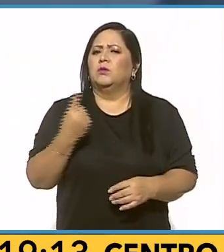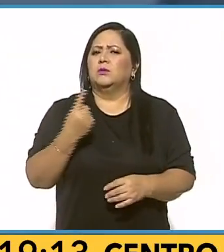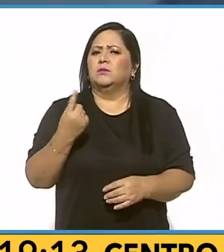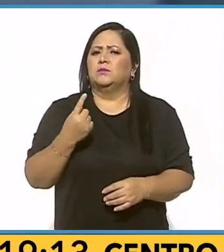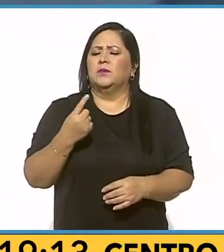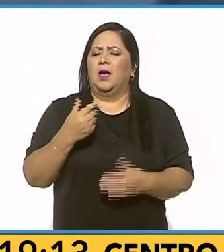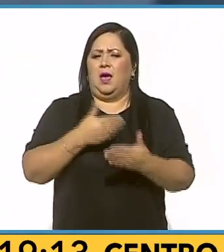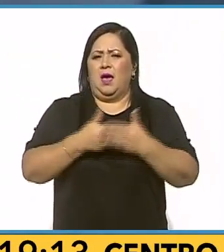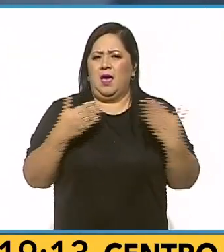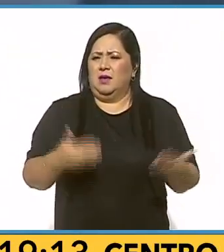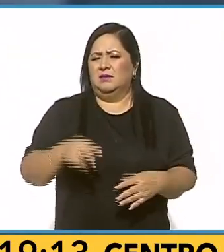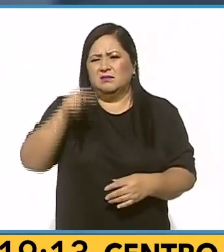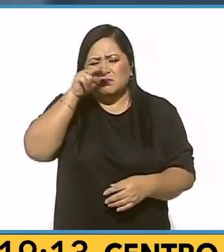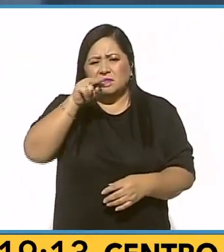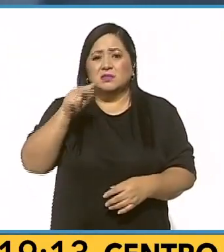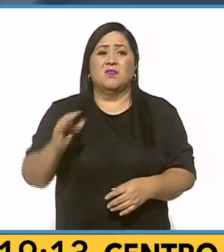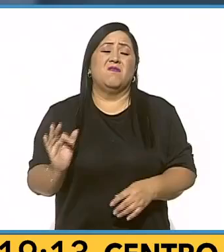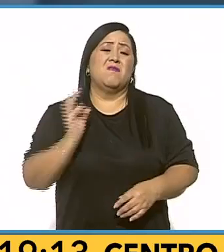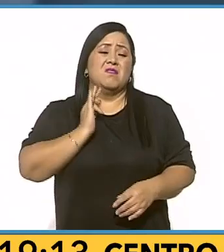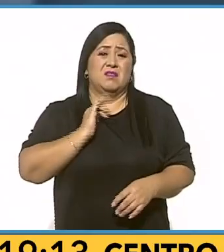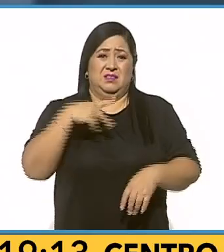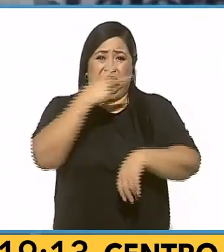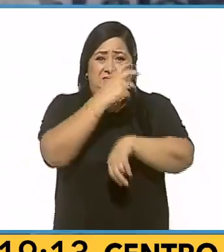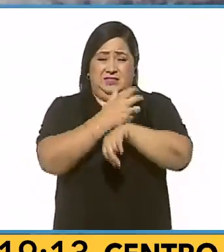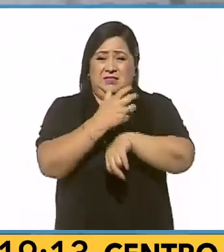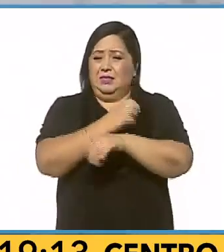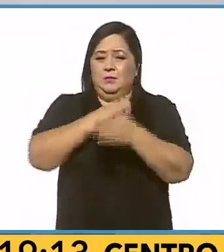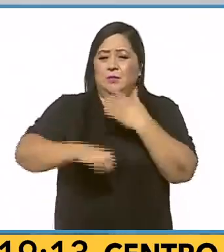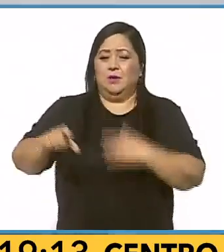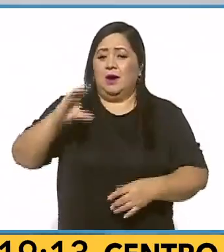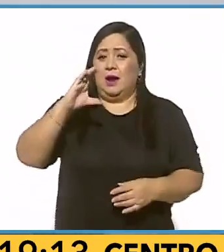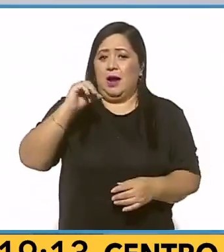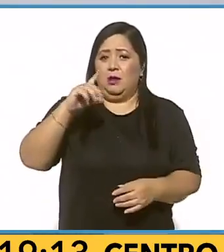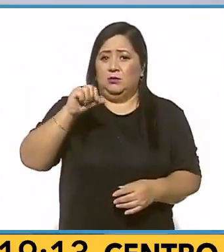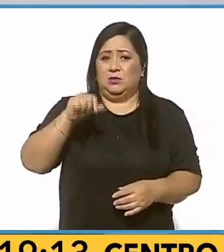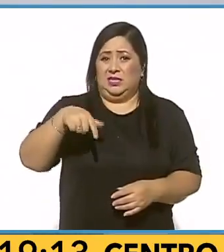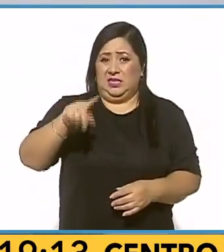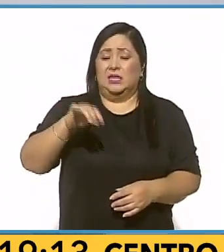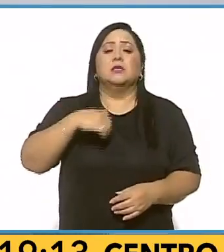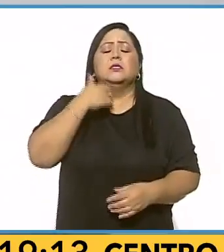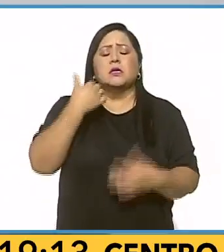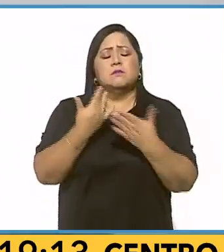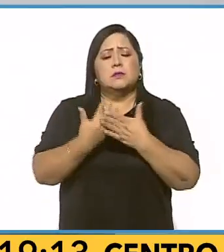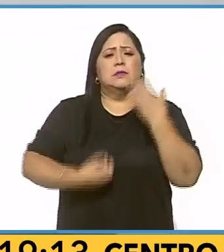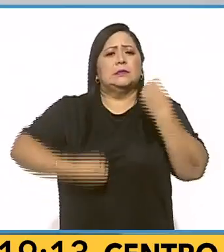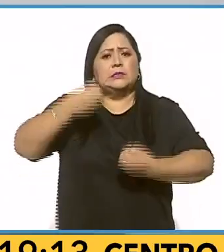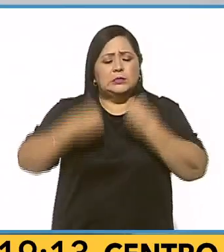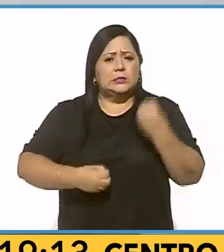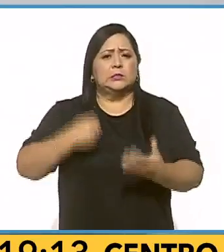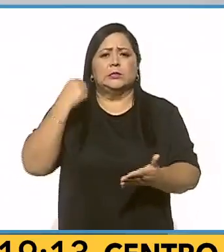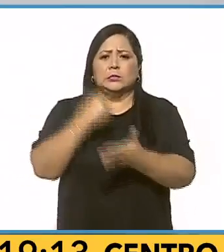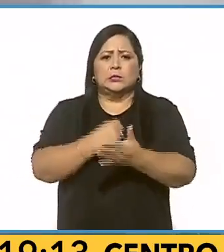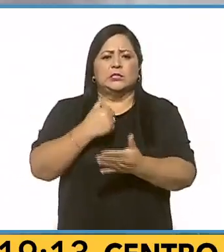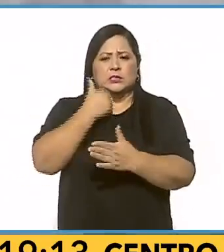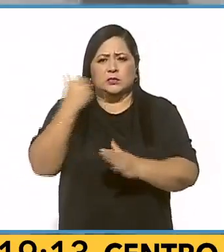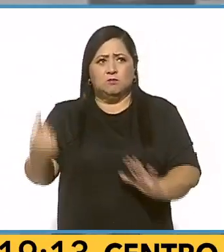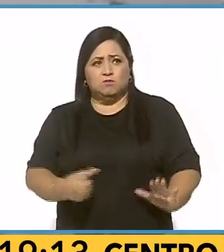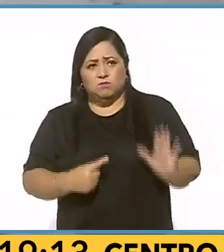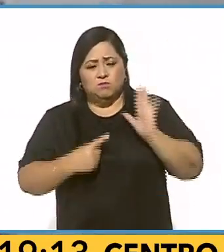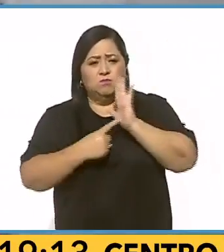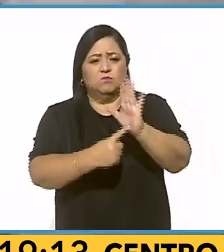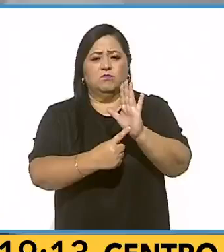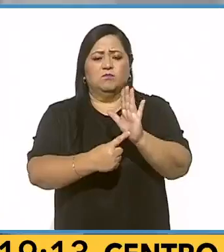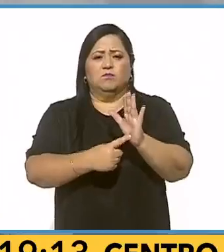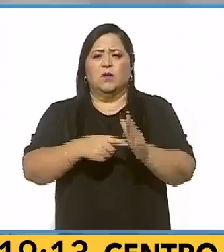hemos percibido en las audiencias es que los fiscales, en el caso de Caro Quintero, sí tienen ganas de ir a juicio, tienen Ujú. ganas de que muestren